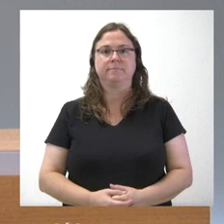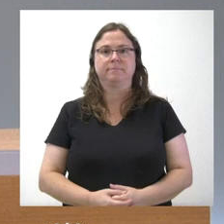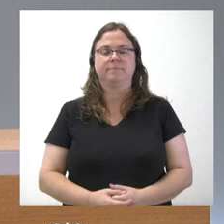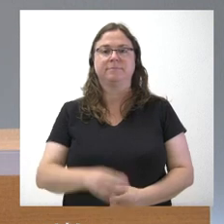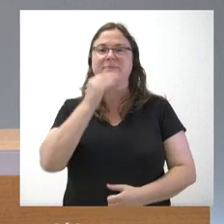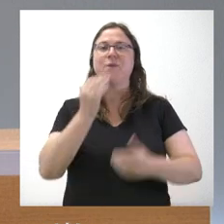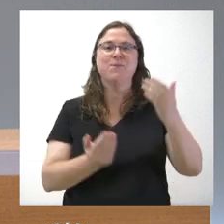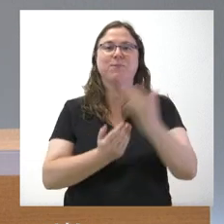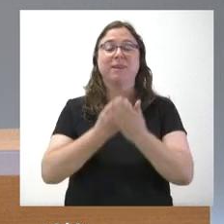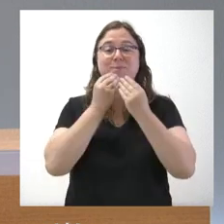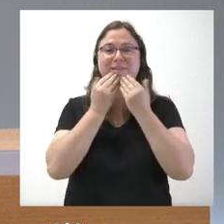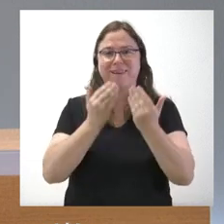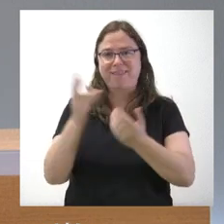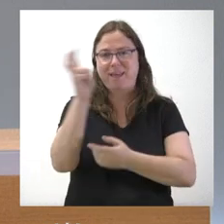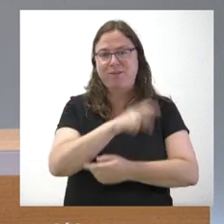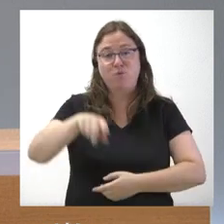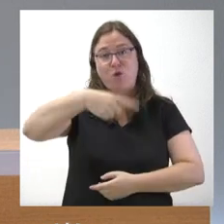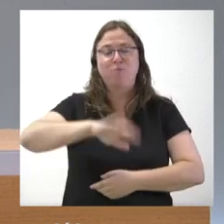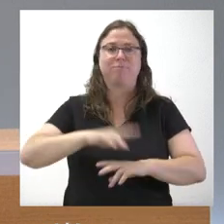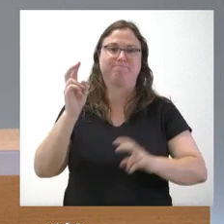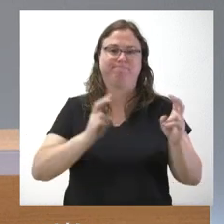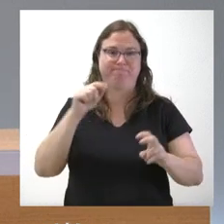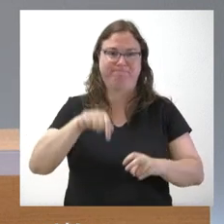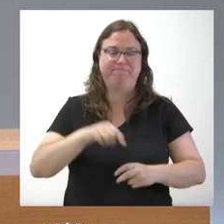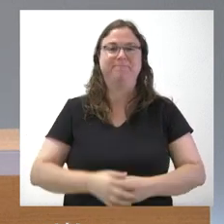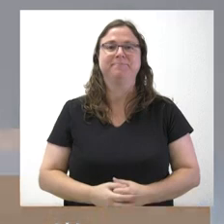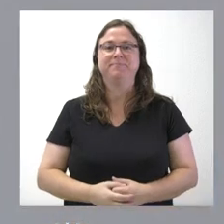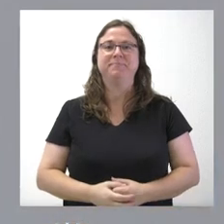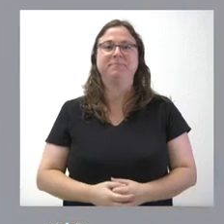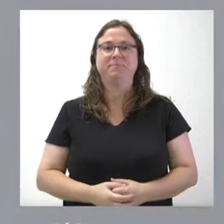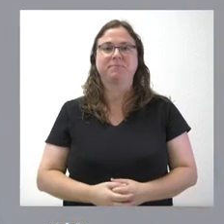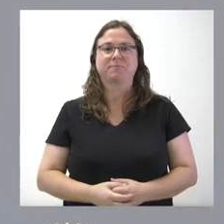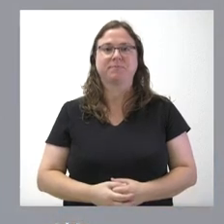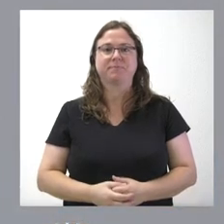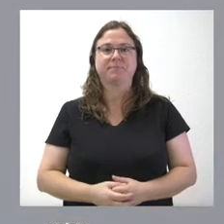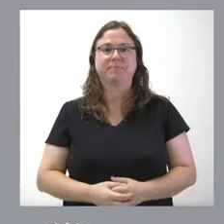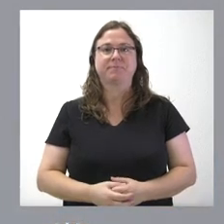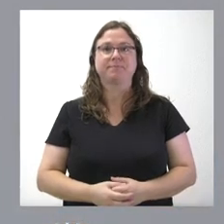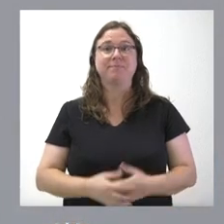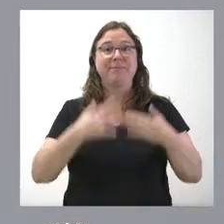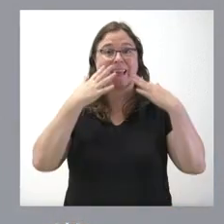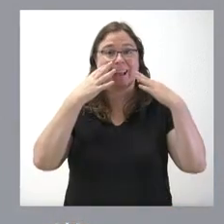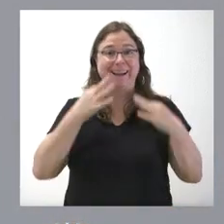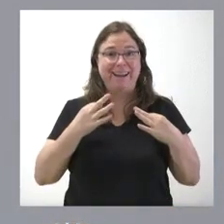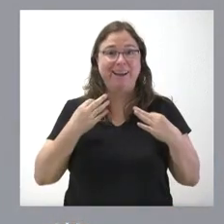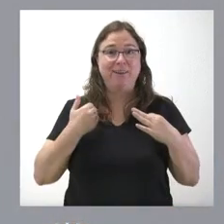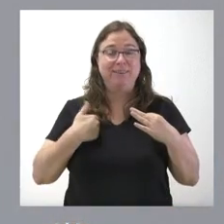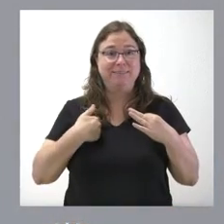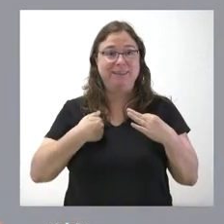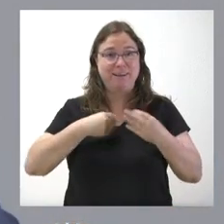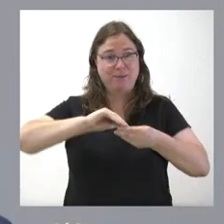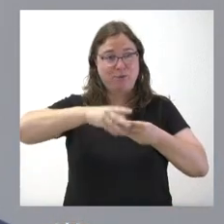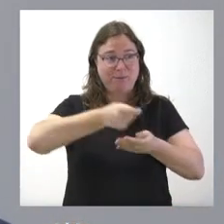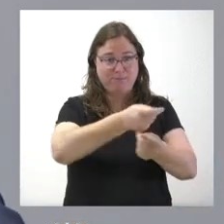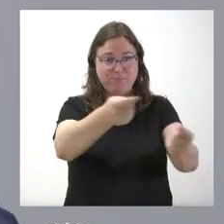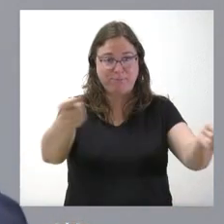muy buenos días y muchas gracias a todos por su presencia hoy creo que estamos ya distribuyendo la documentación